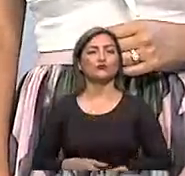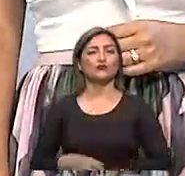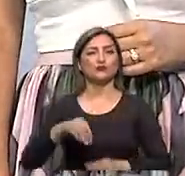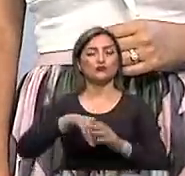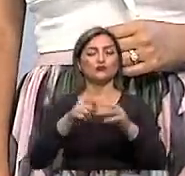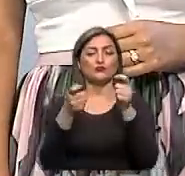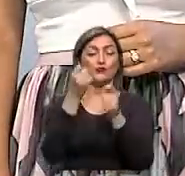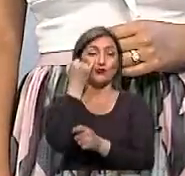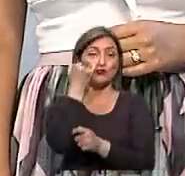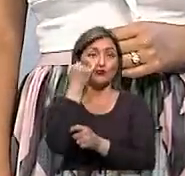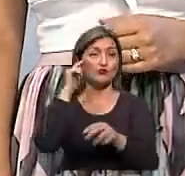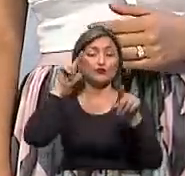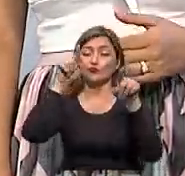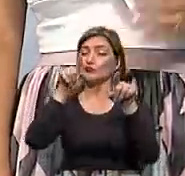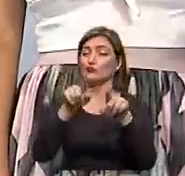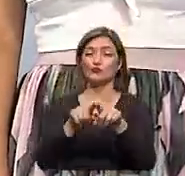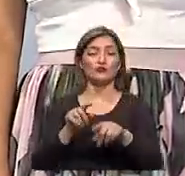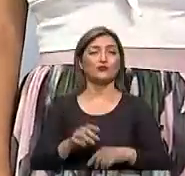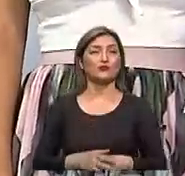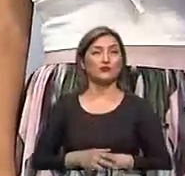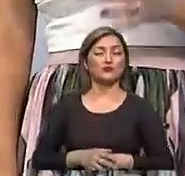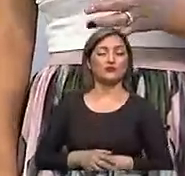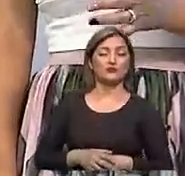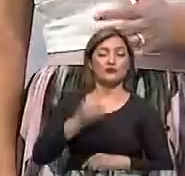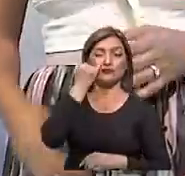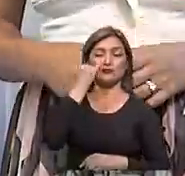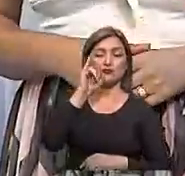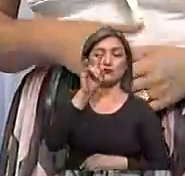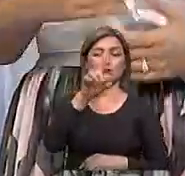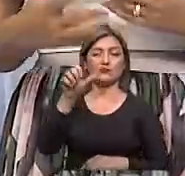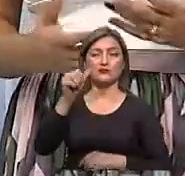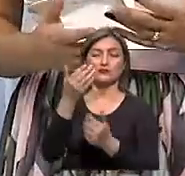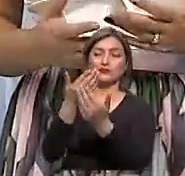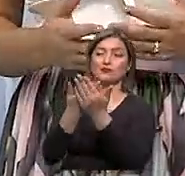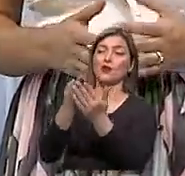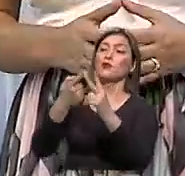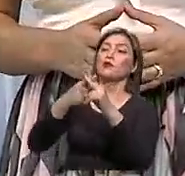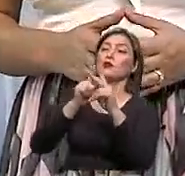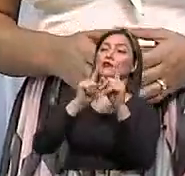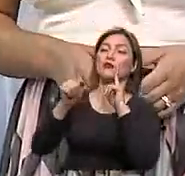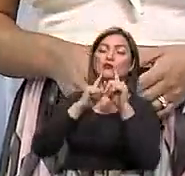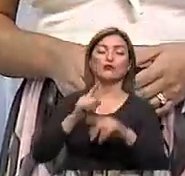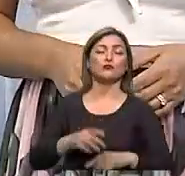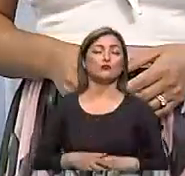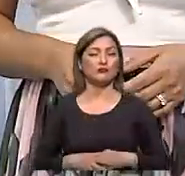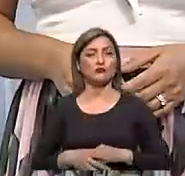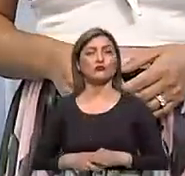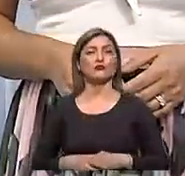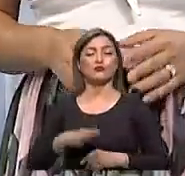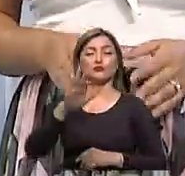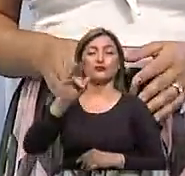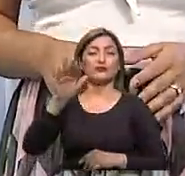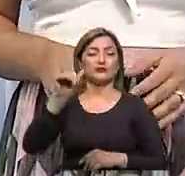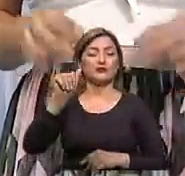de la dirigencia indígena sobre la condición que le pone Leonidas Issa al gobierno para iniciar los diálogos. Según Lourdes Tibán, aún no